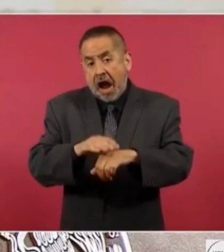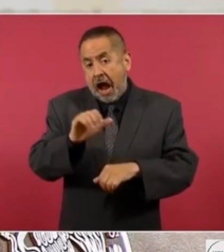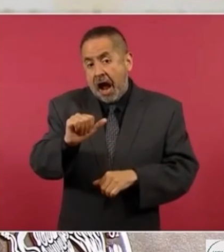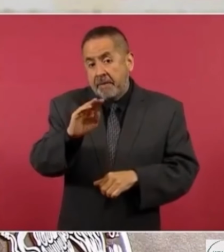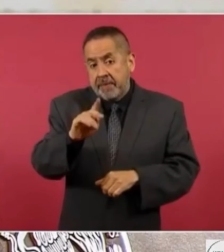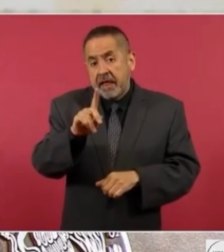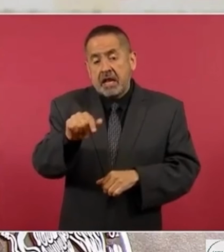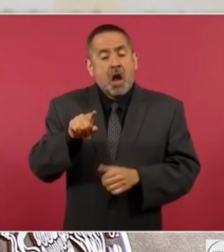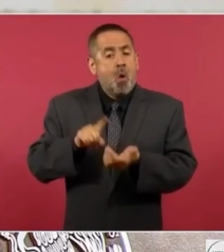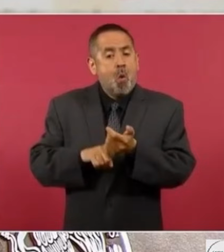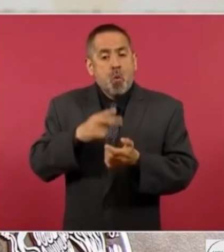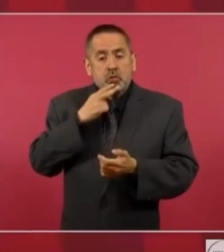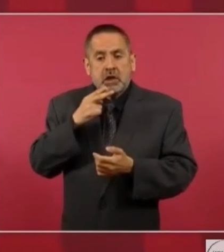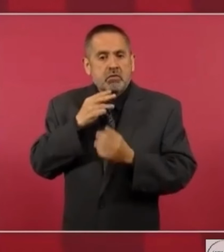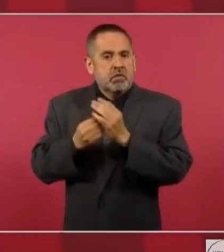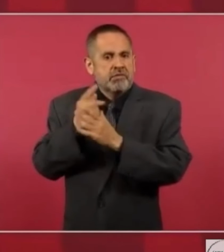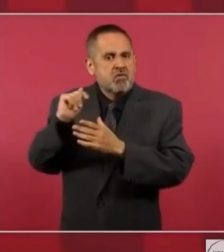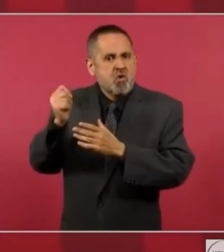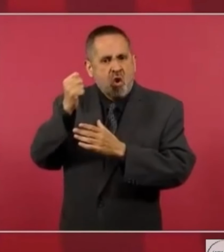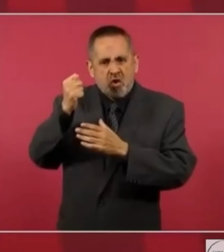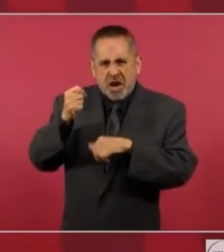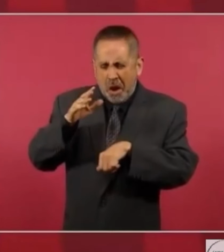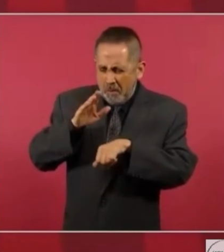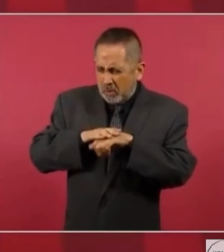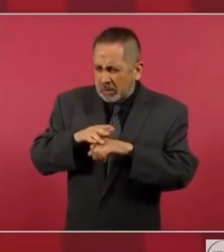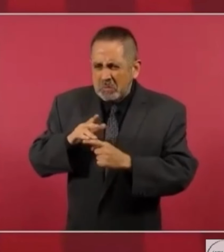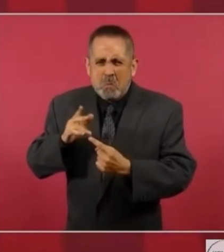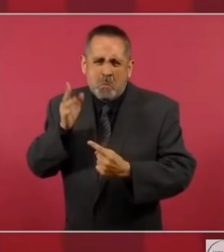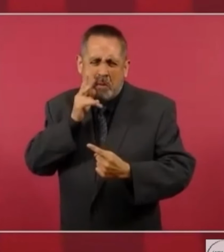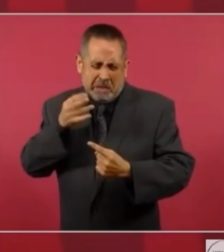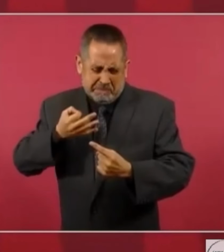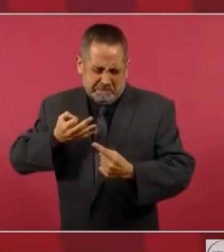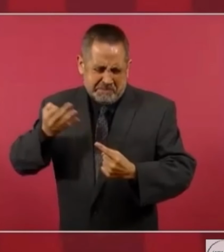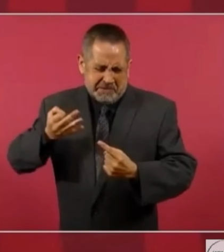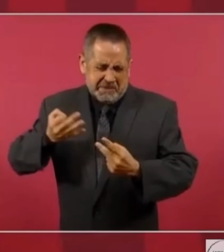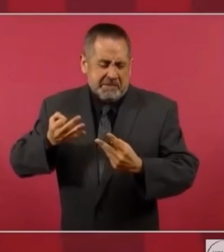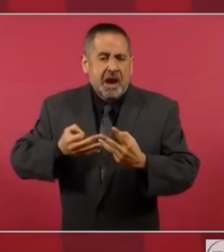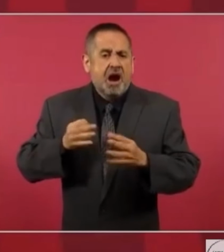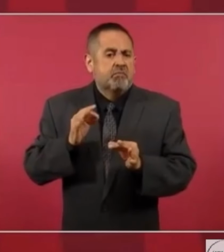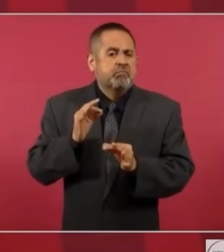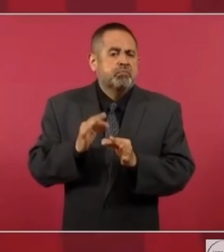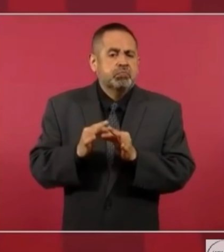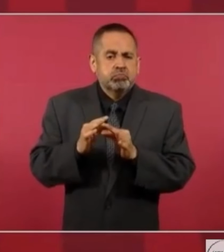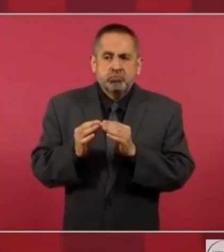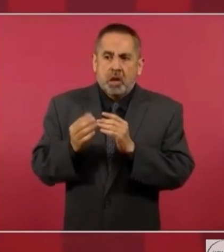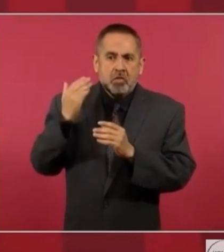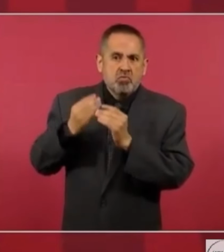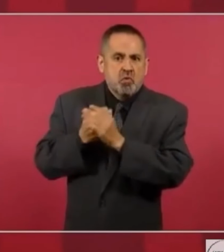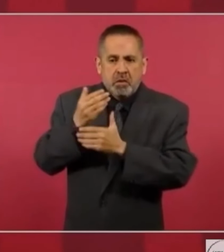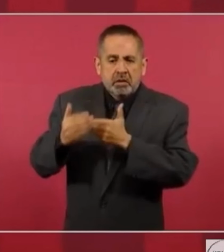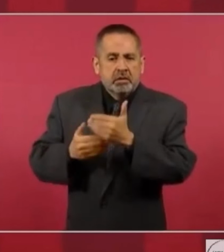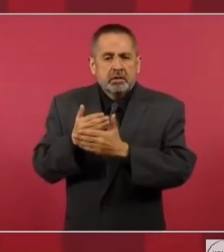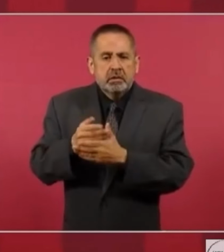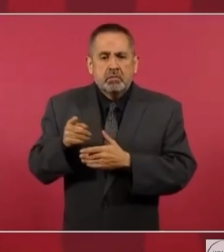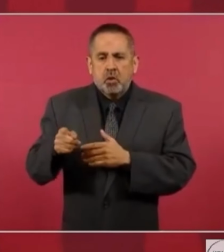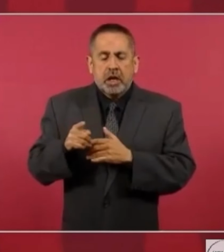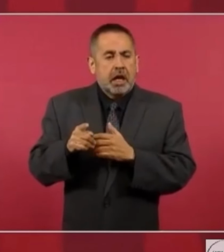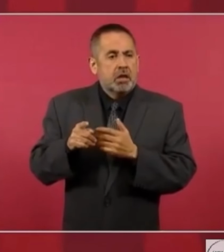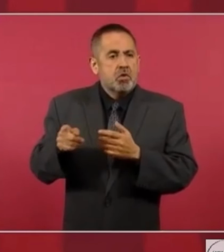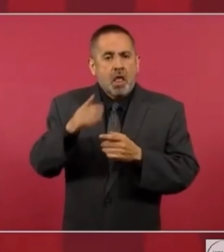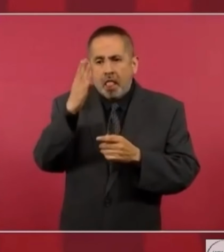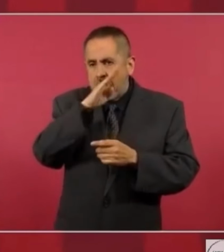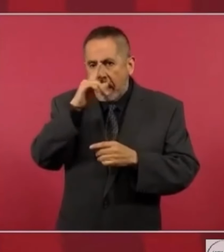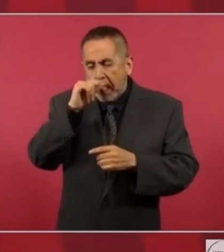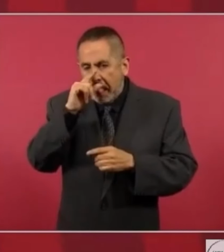Abdala utiliza una tecnología muy probada y muy en su momento innovadora porque es muy estable.